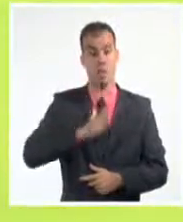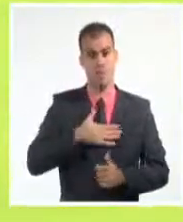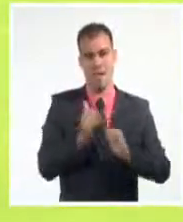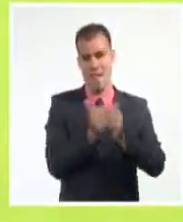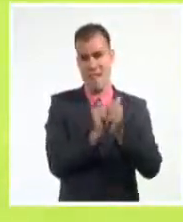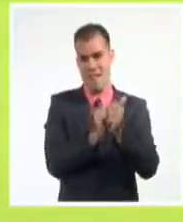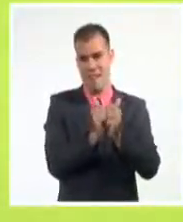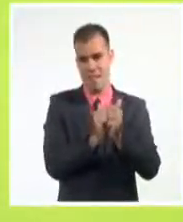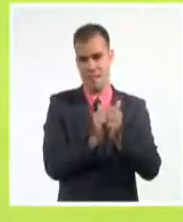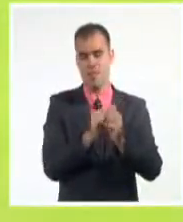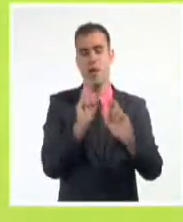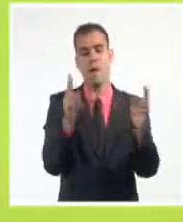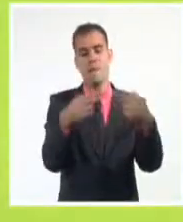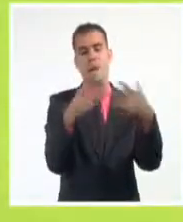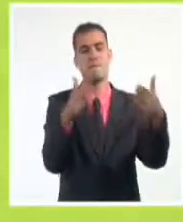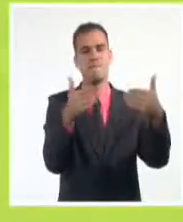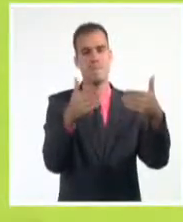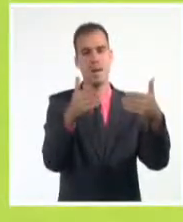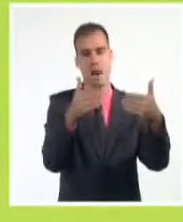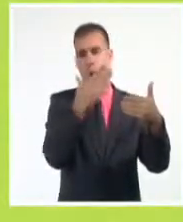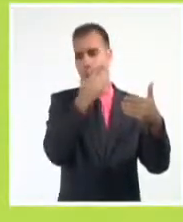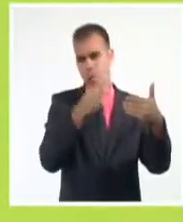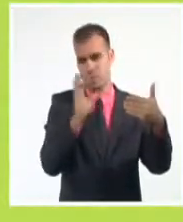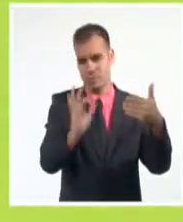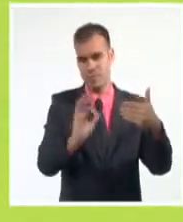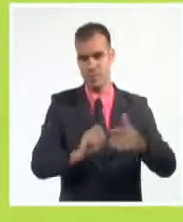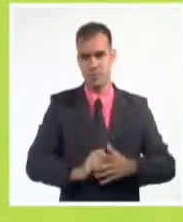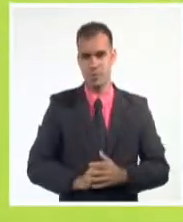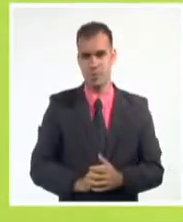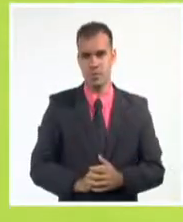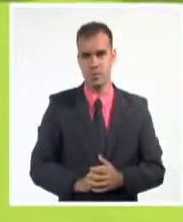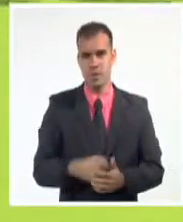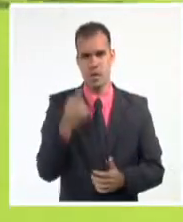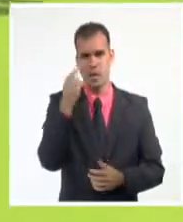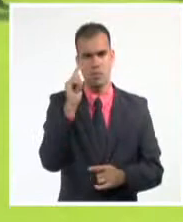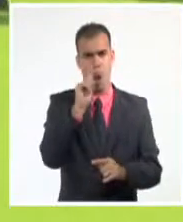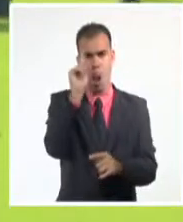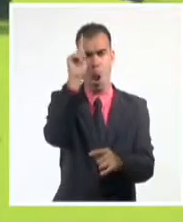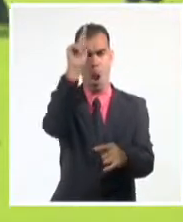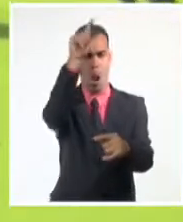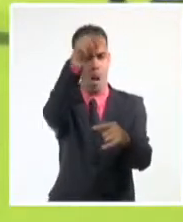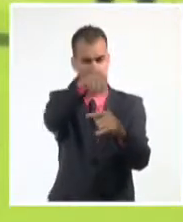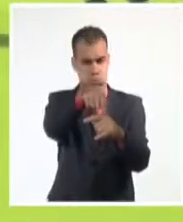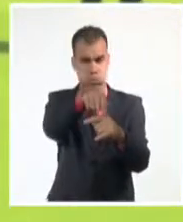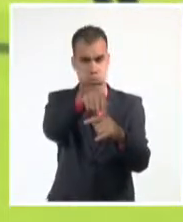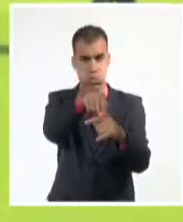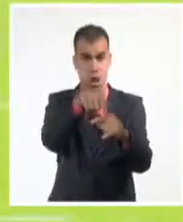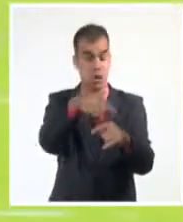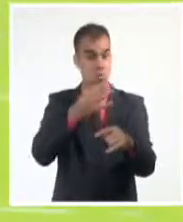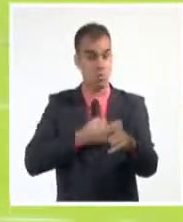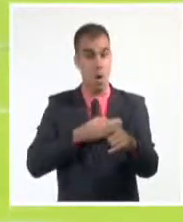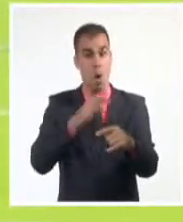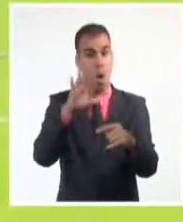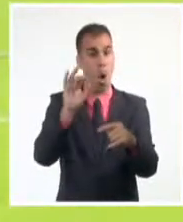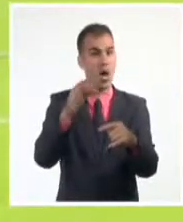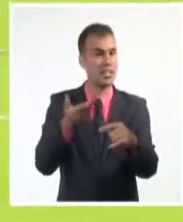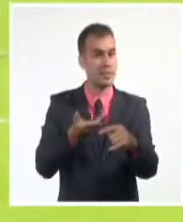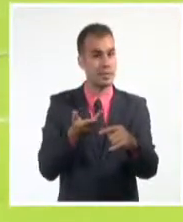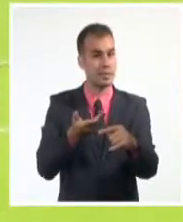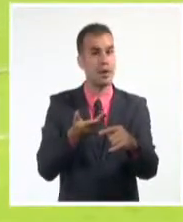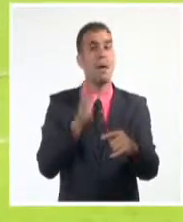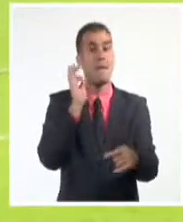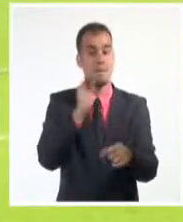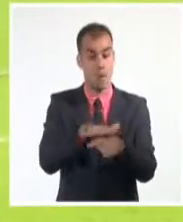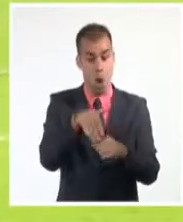de la Juventud. Un envío hasta los 67.47 metros no solo la pintaron de oro, sino también que a partir de hoy